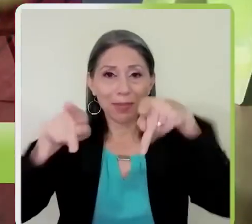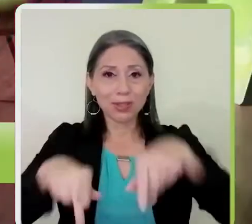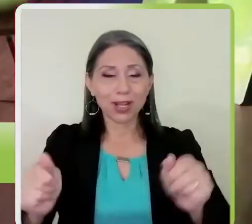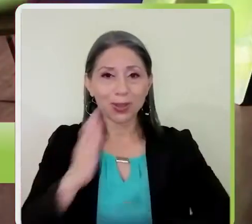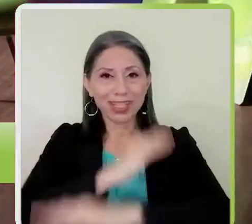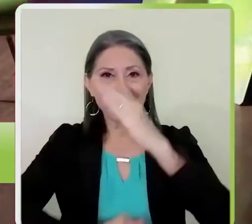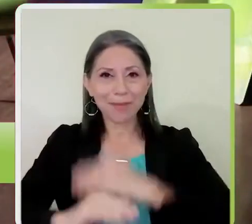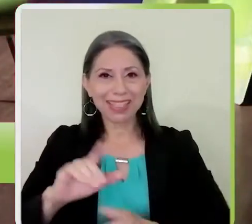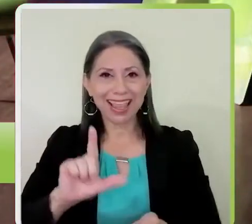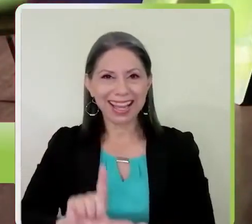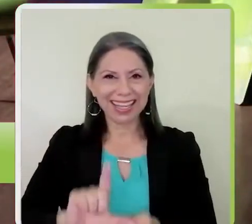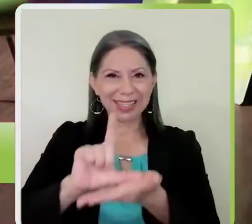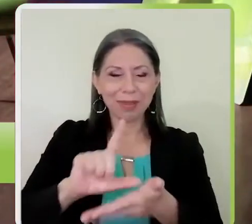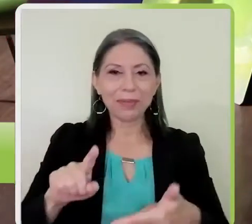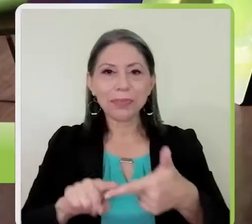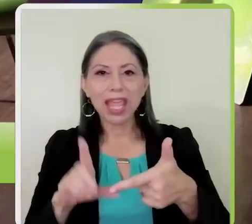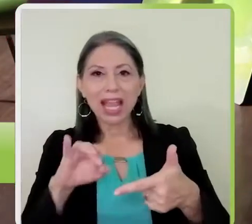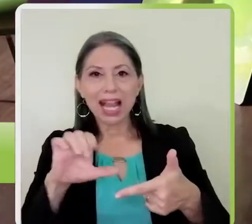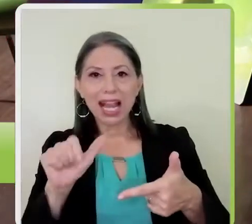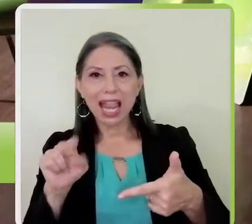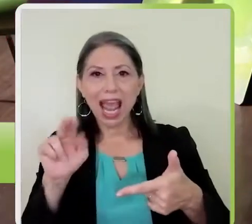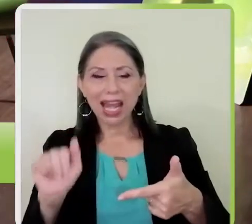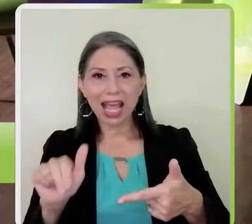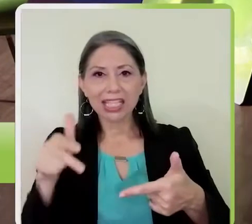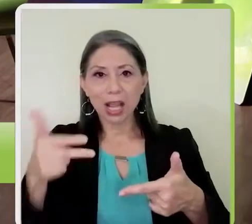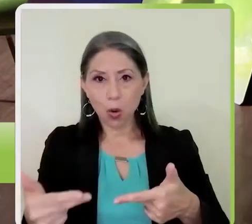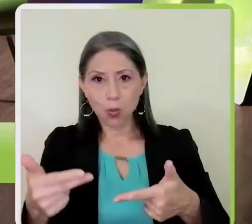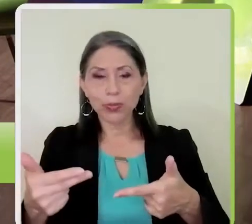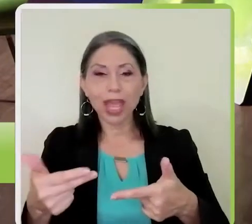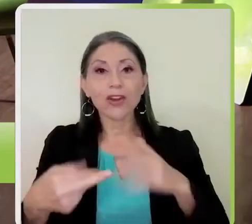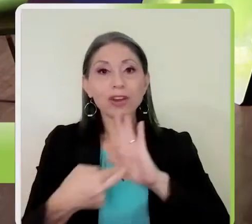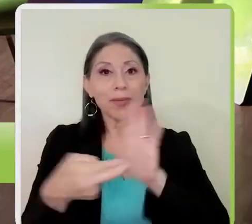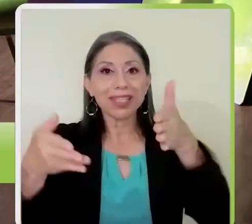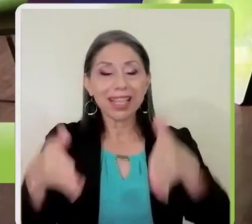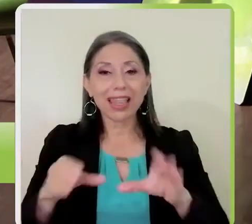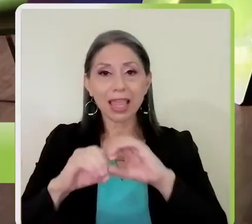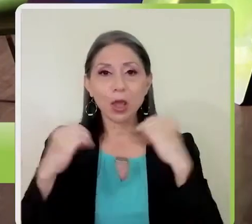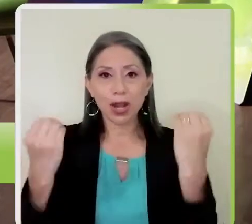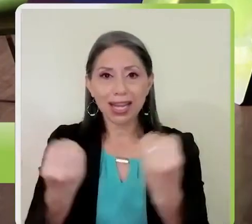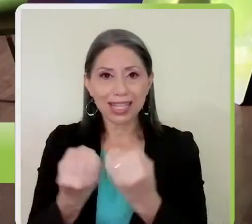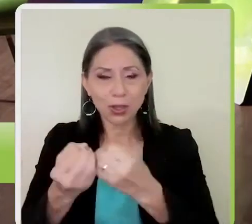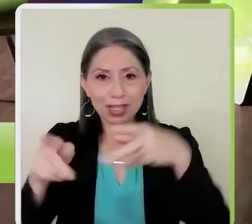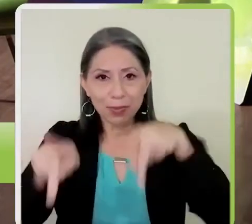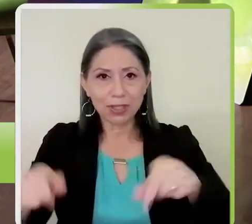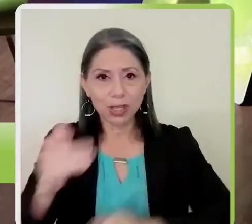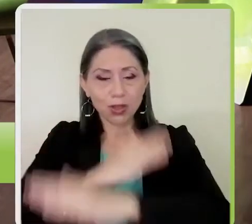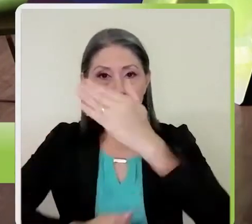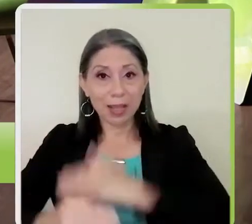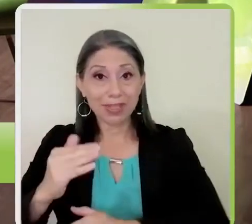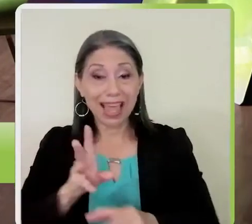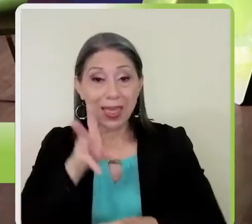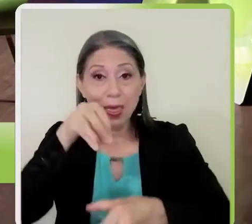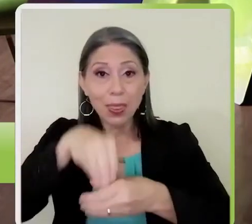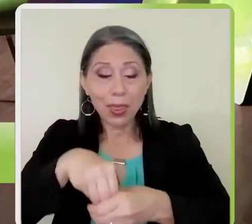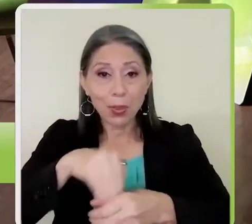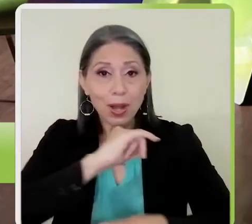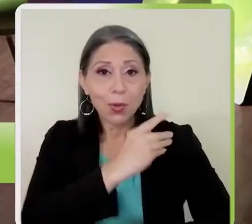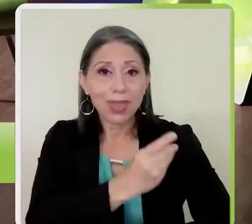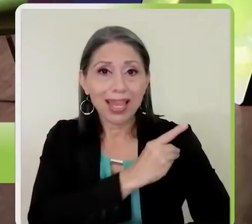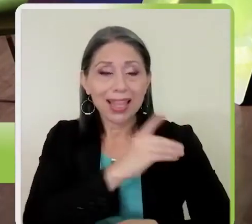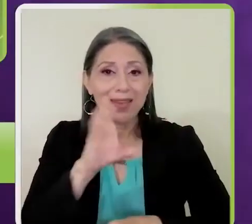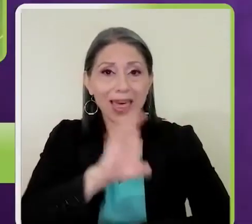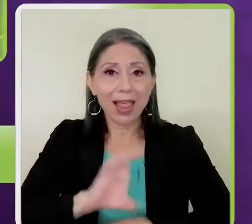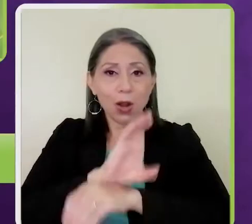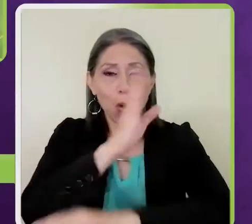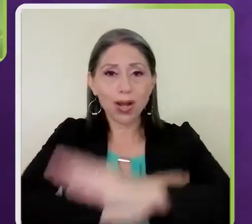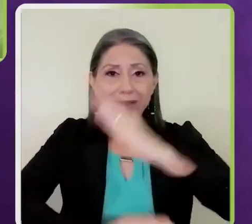Discapacidad, Ileana Chacón, representante de las organizaciones de personas con discapacidad ante la Junta Directiva de CONAPDIS, y Luis